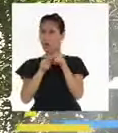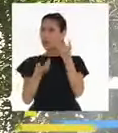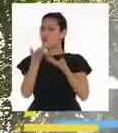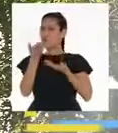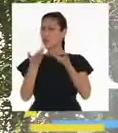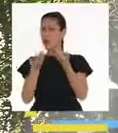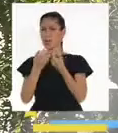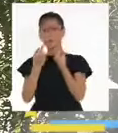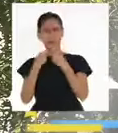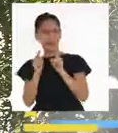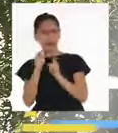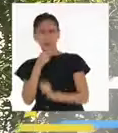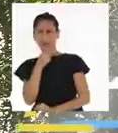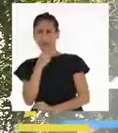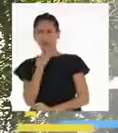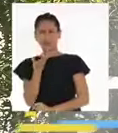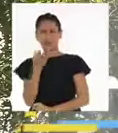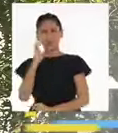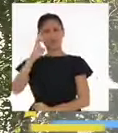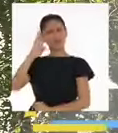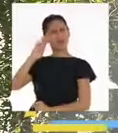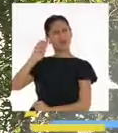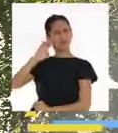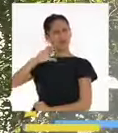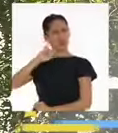no sé qué es frecuencia.